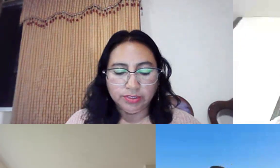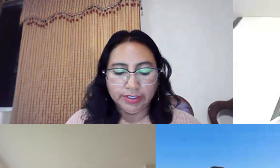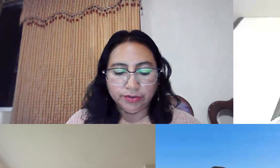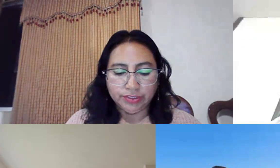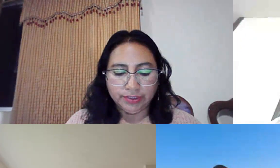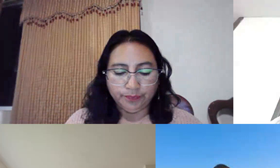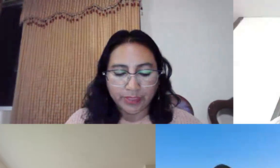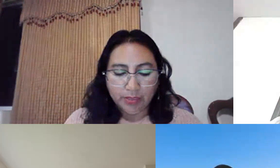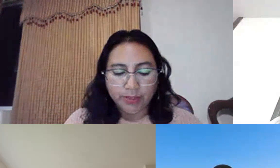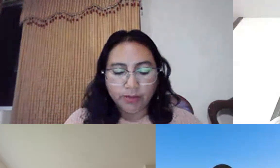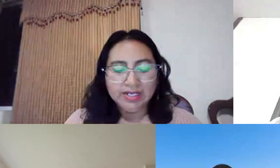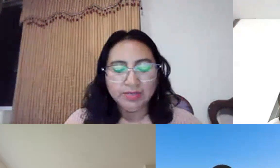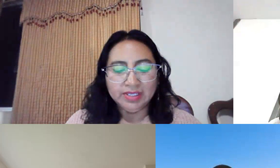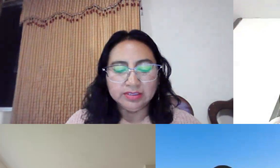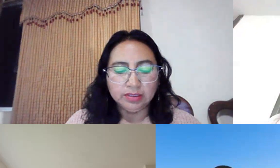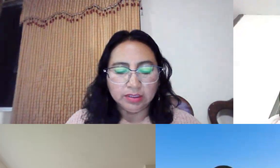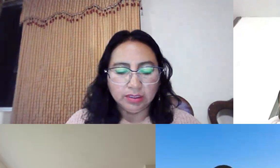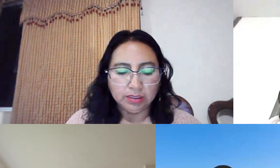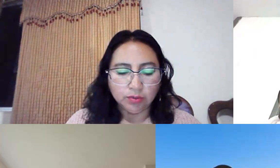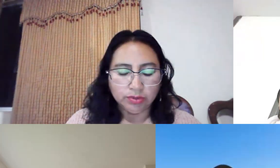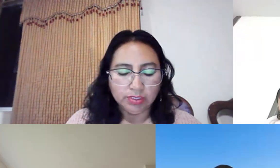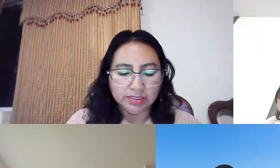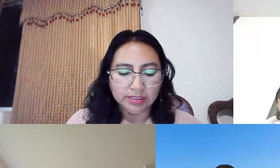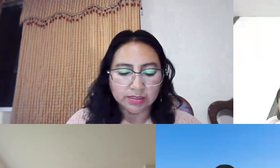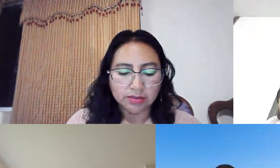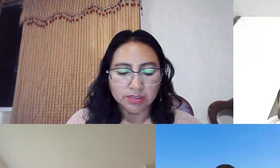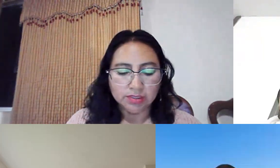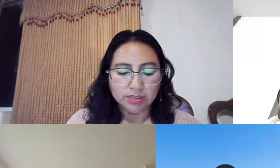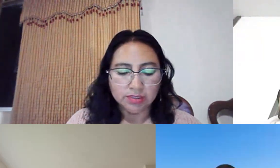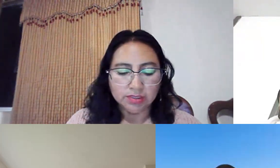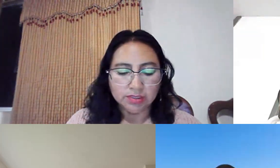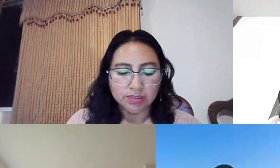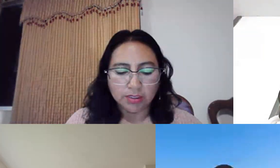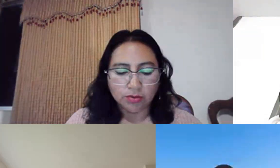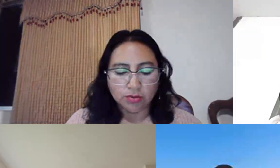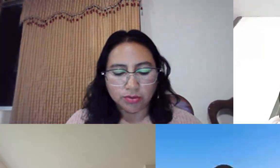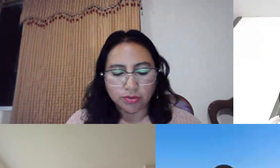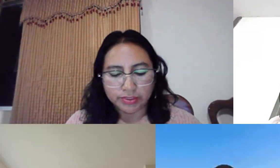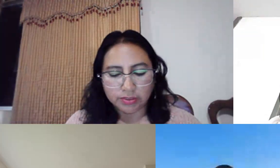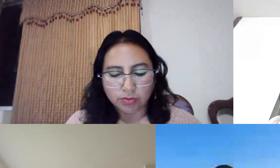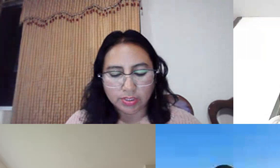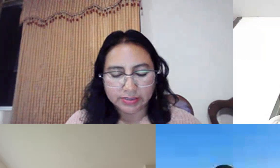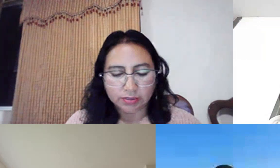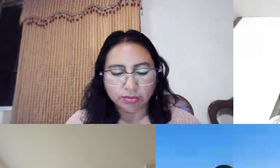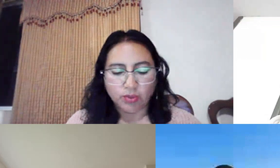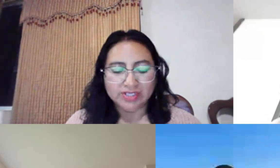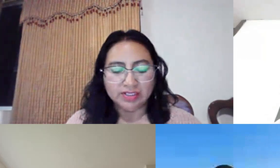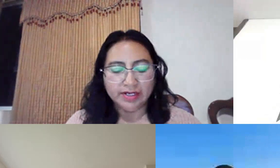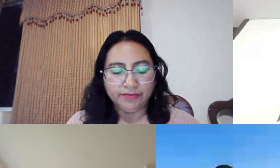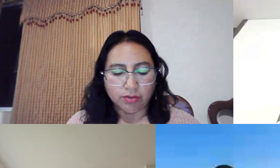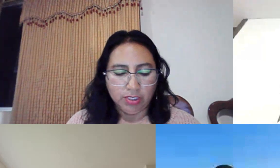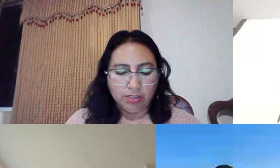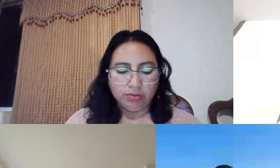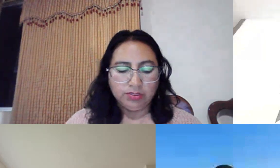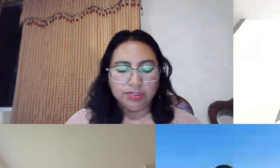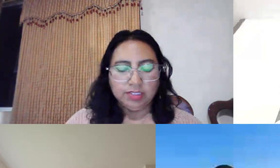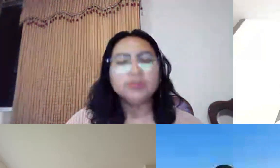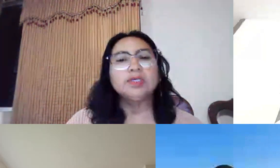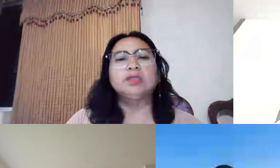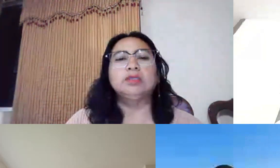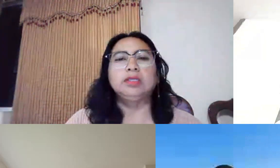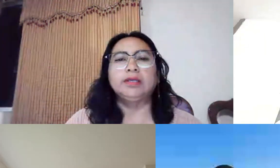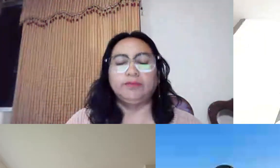el cuestionario, sí. Uy. Pero ahí le va a decir, cuando la aceleración es mayor que 0 o es igual a 0, ¿cuál es el gráfico?